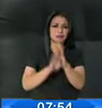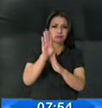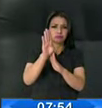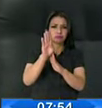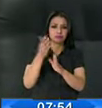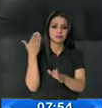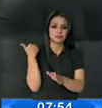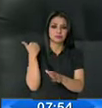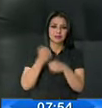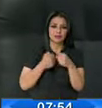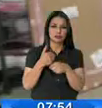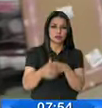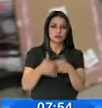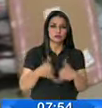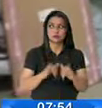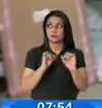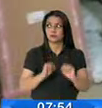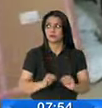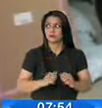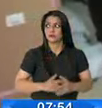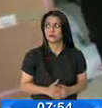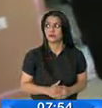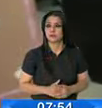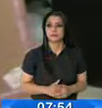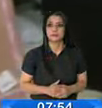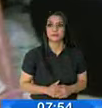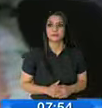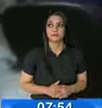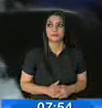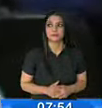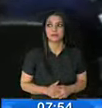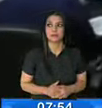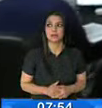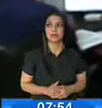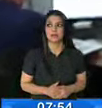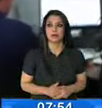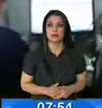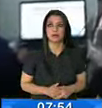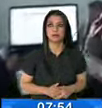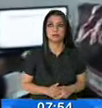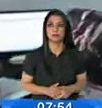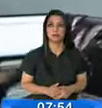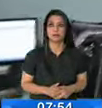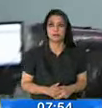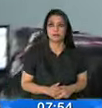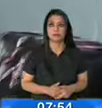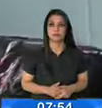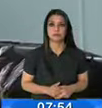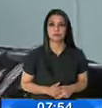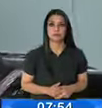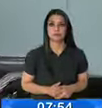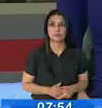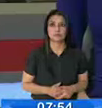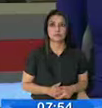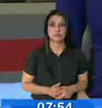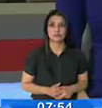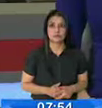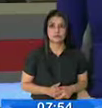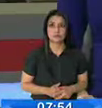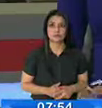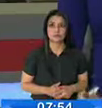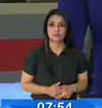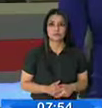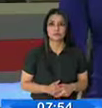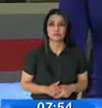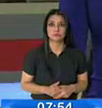tenido los últimos años se mantenga para los años siguientes. Con un trabajo periodístico de Patricia González, informó Edwin Encalada Ponce.